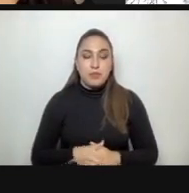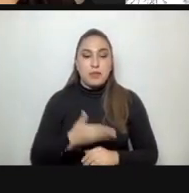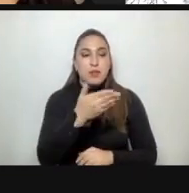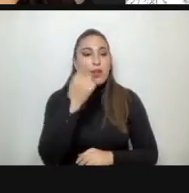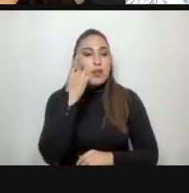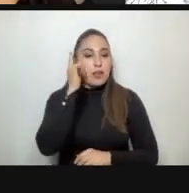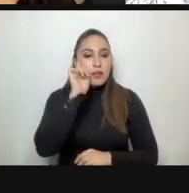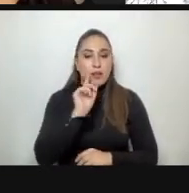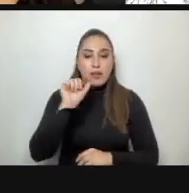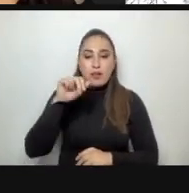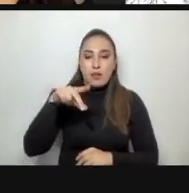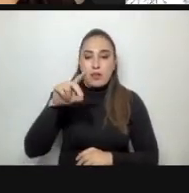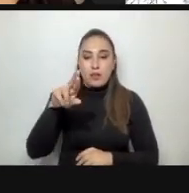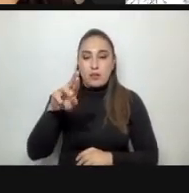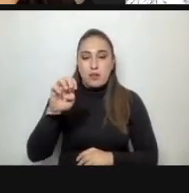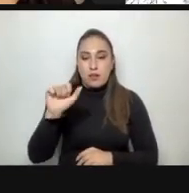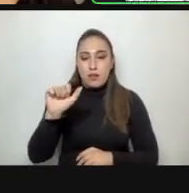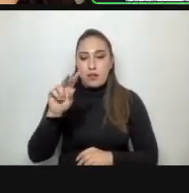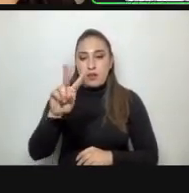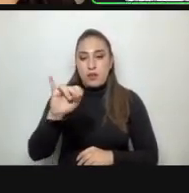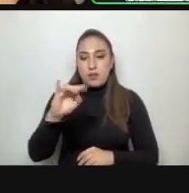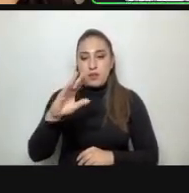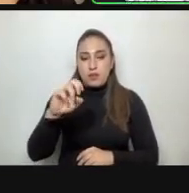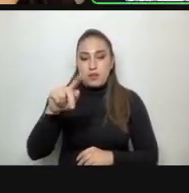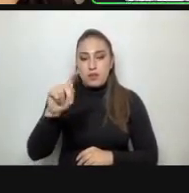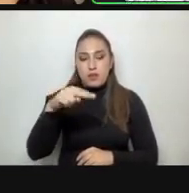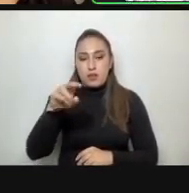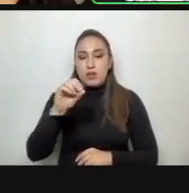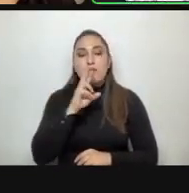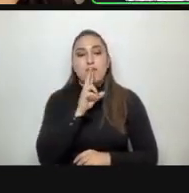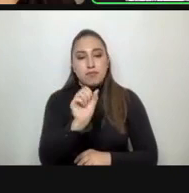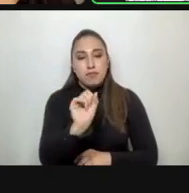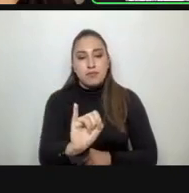Evelyn Vicenteño Barrientos. Andrea Vicenteño, a favor.